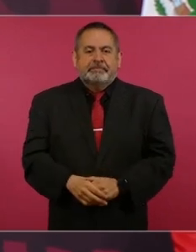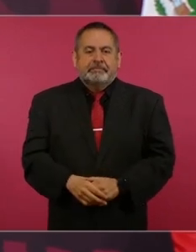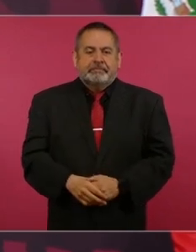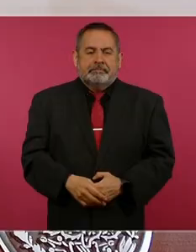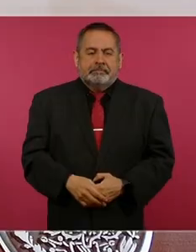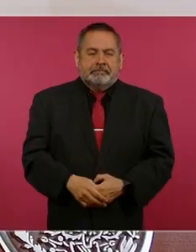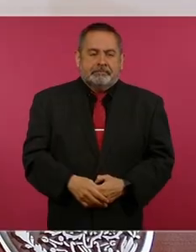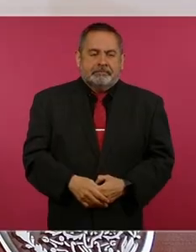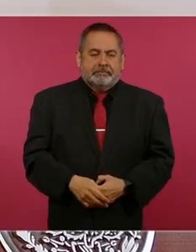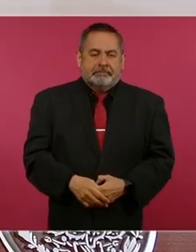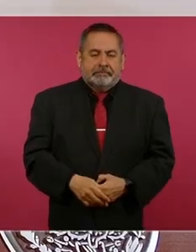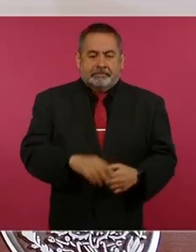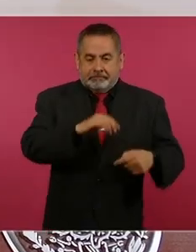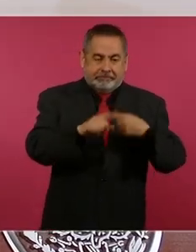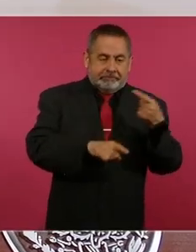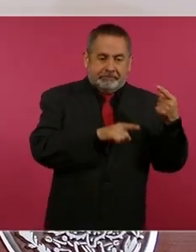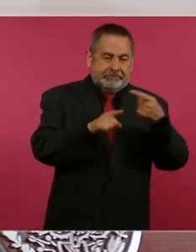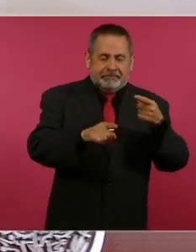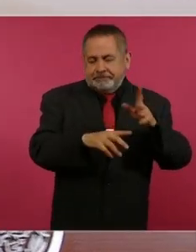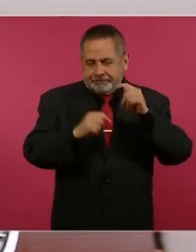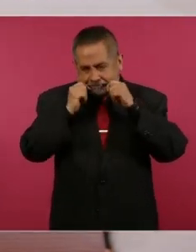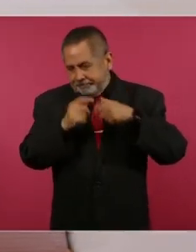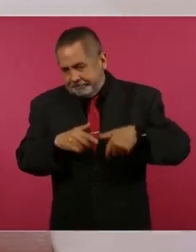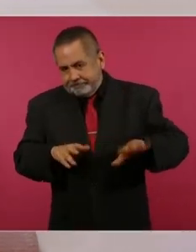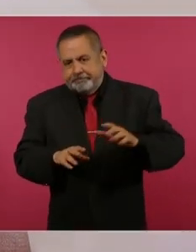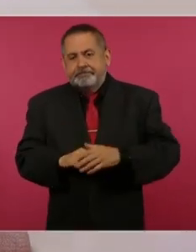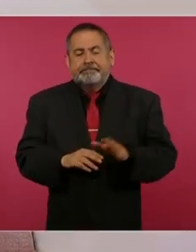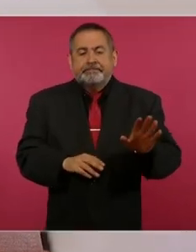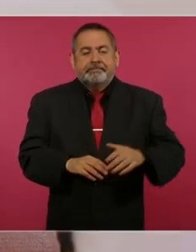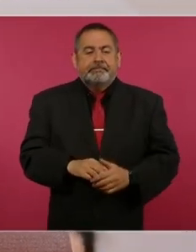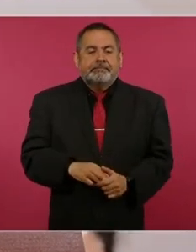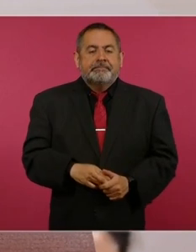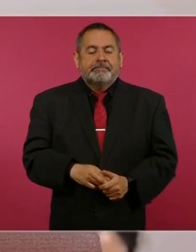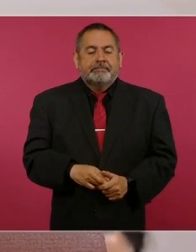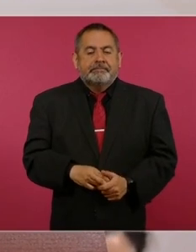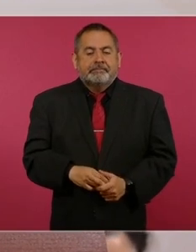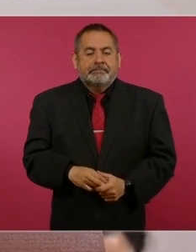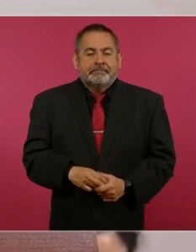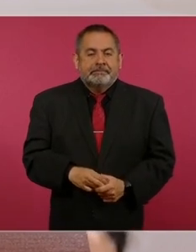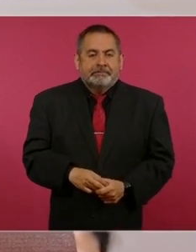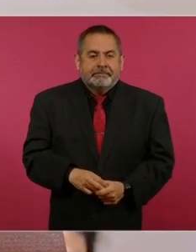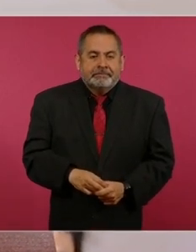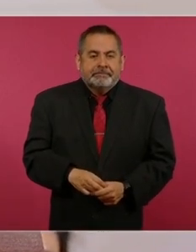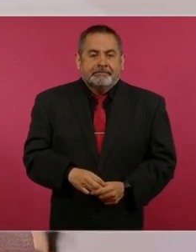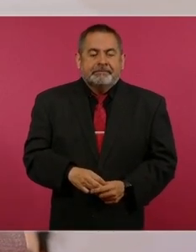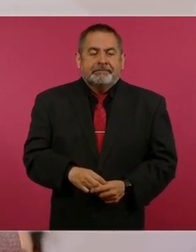ya viene el otro, pero ya es el otro, no nos importa. ¿Qué le importa? Lo que